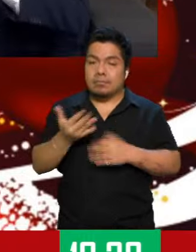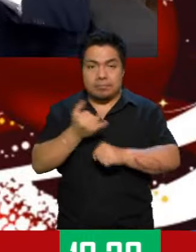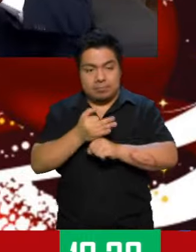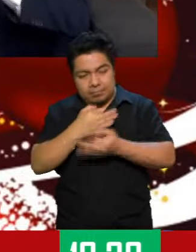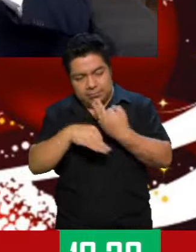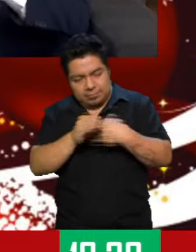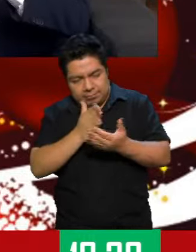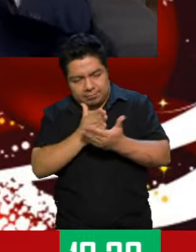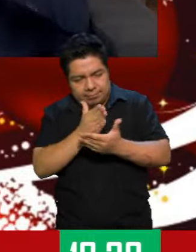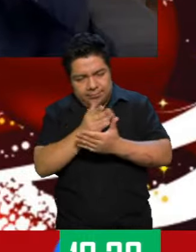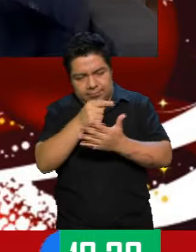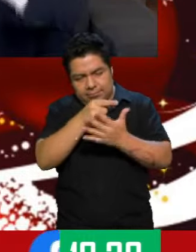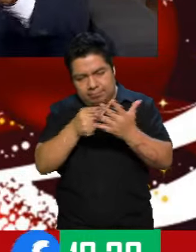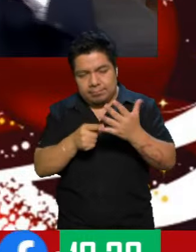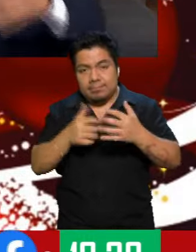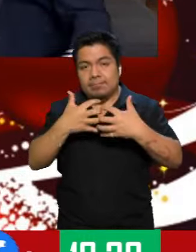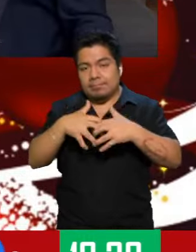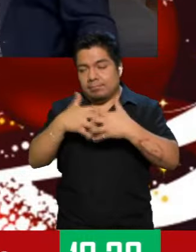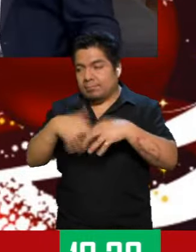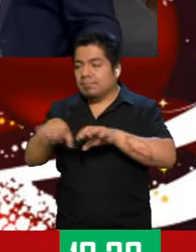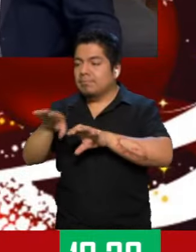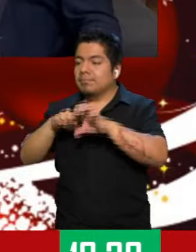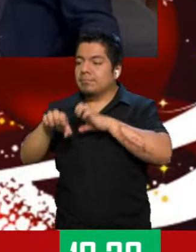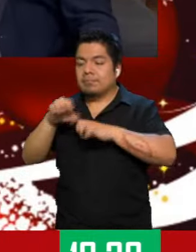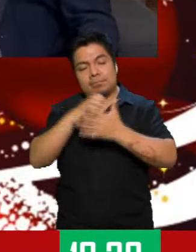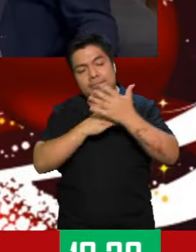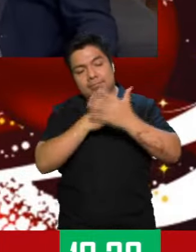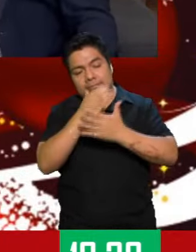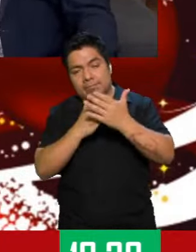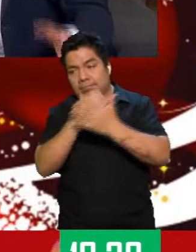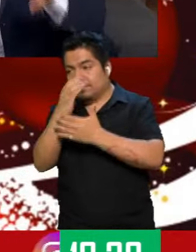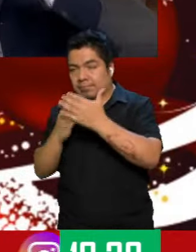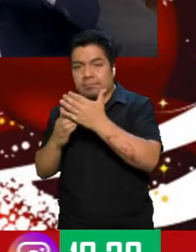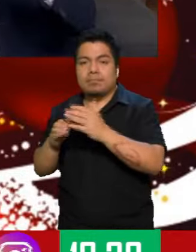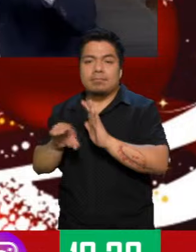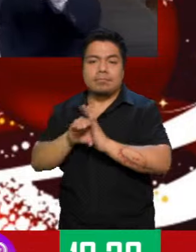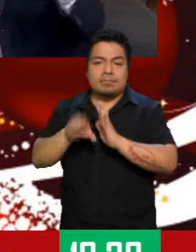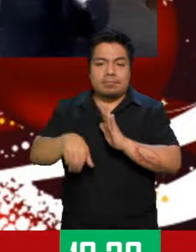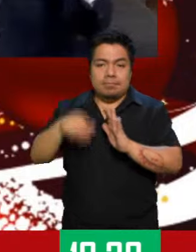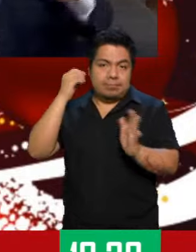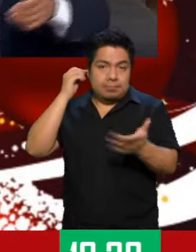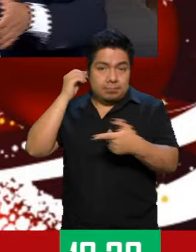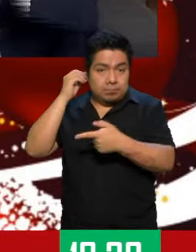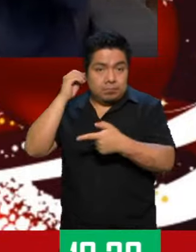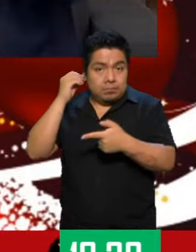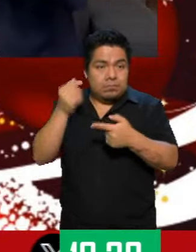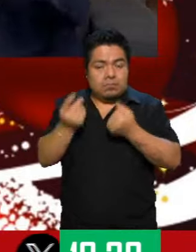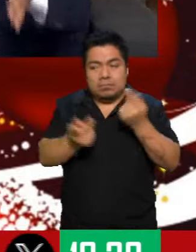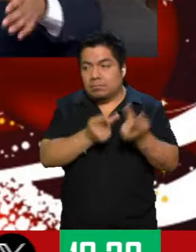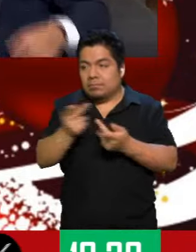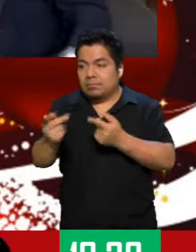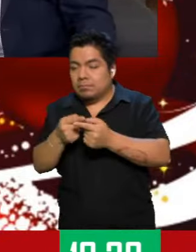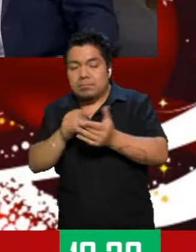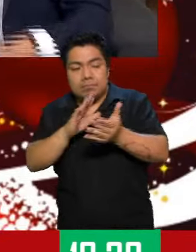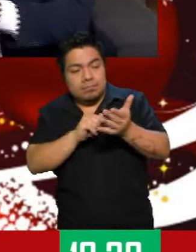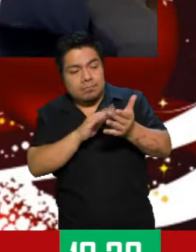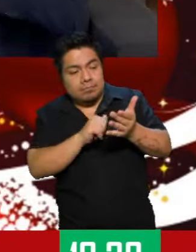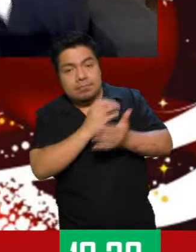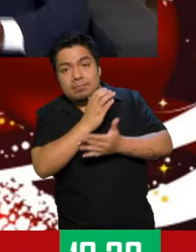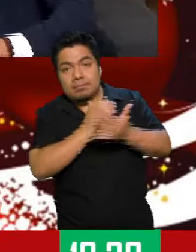te sirve para saber a qué empresas están contratando, por ejemplo, la propia licitación, toda la